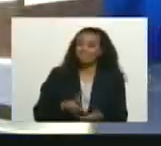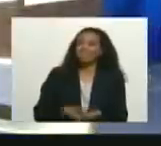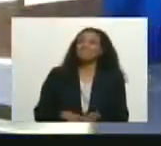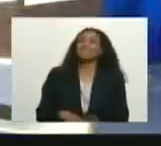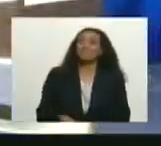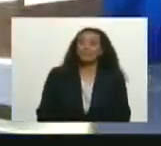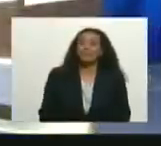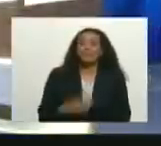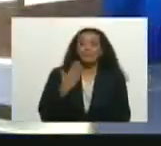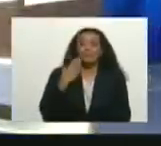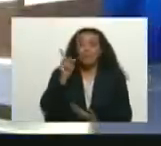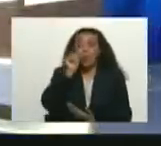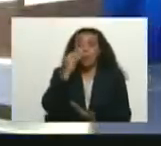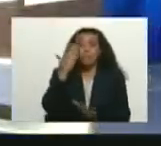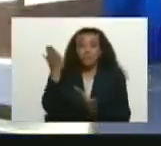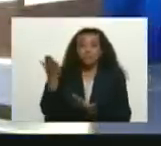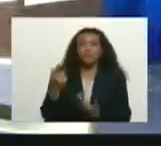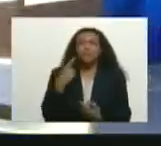Andrés David,